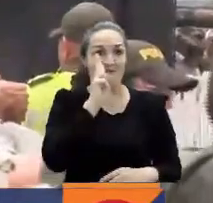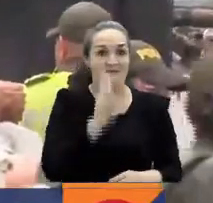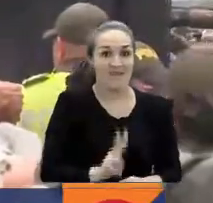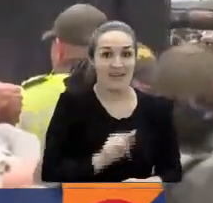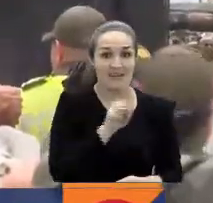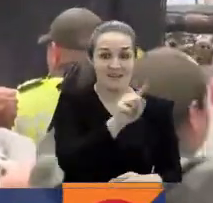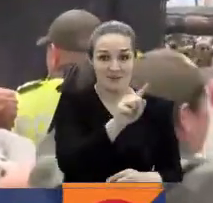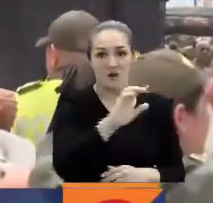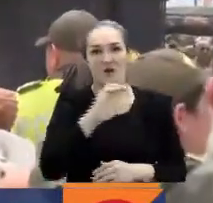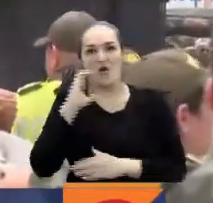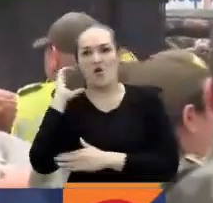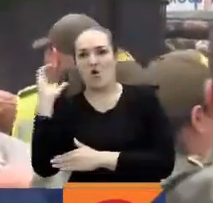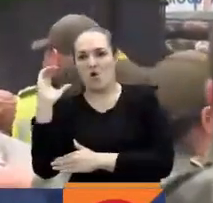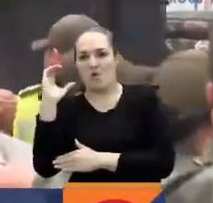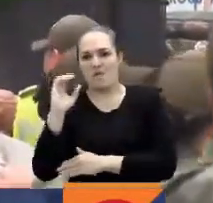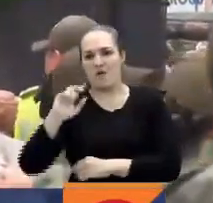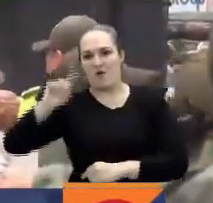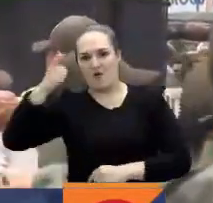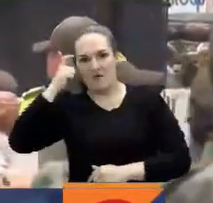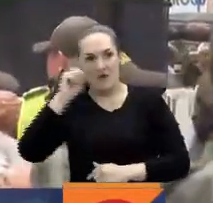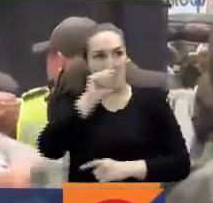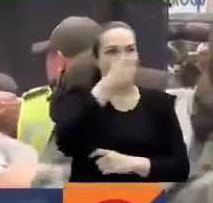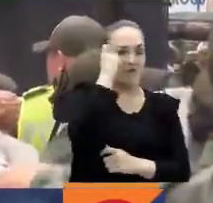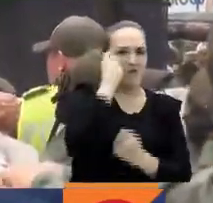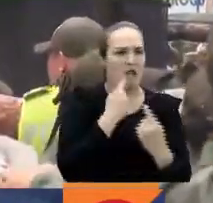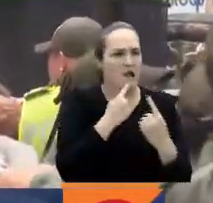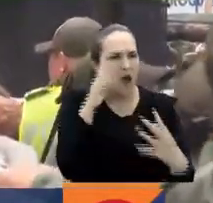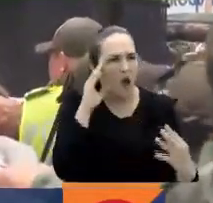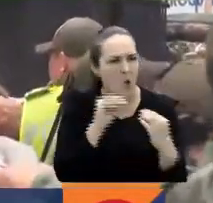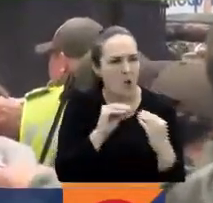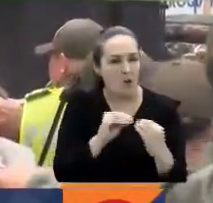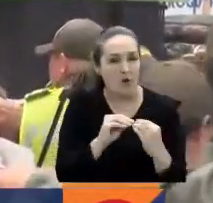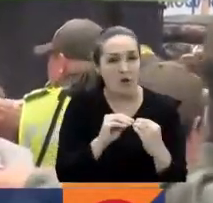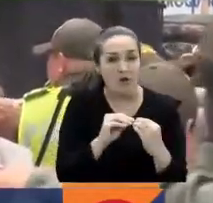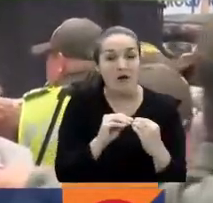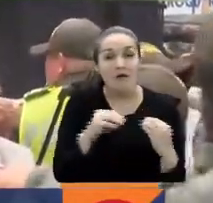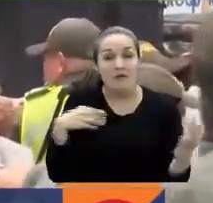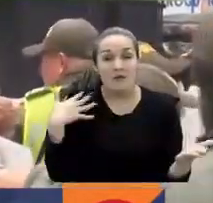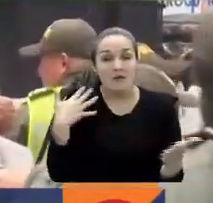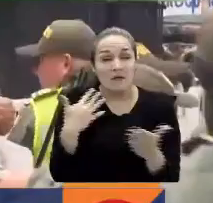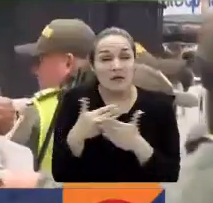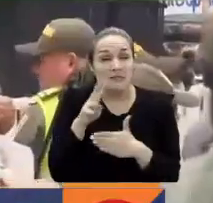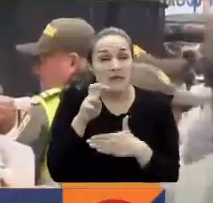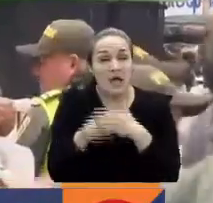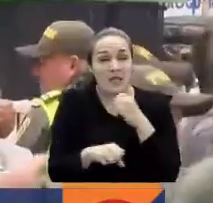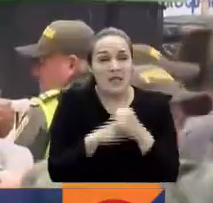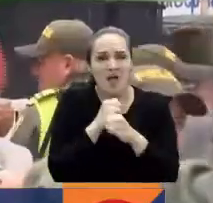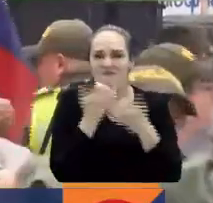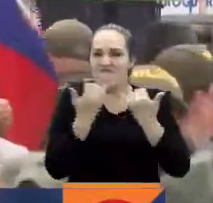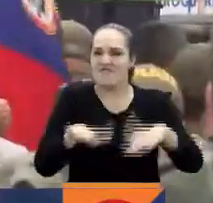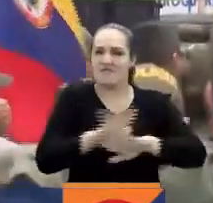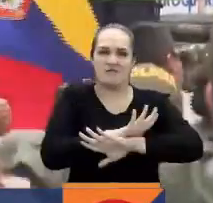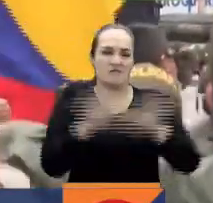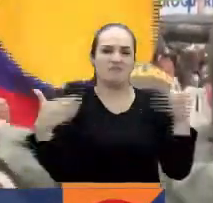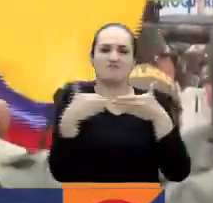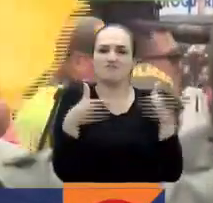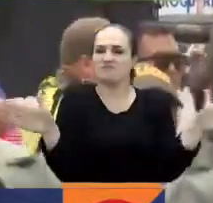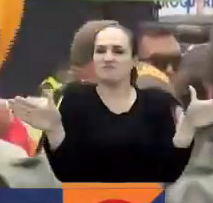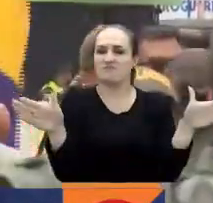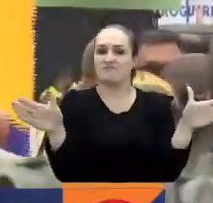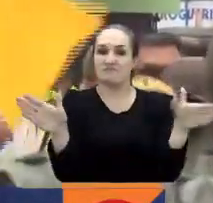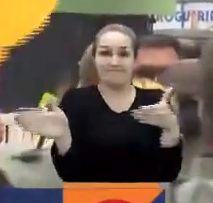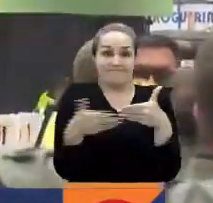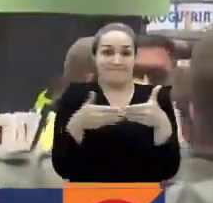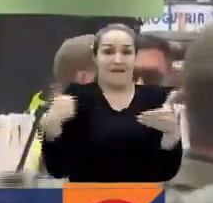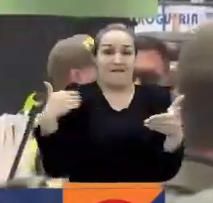gobierno colombiano, el gobierno venezolano, para dar fin a 7 años de cierre de pasos fronterizos. Hoy en el puente